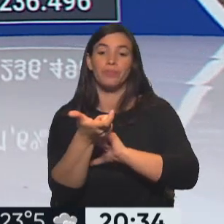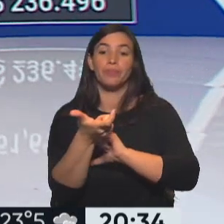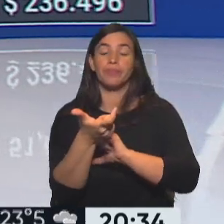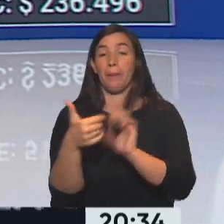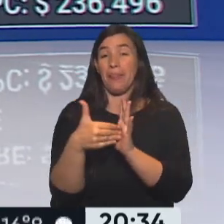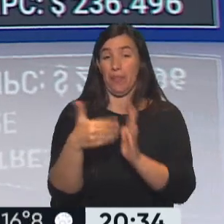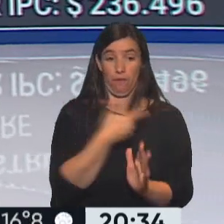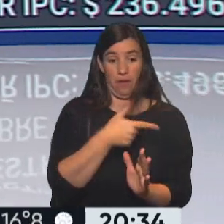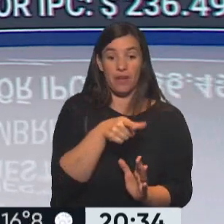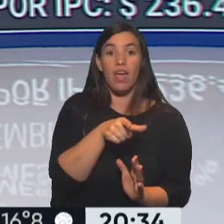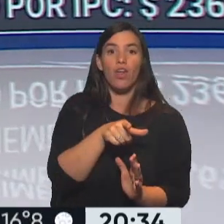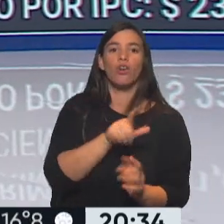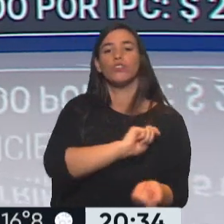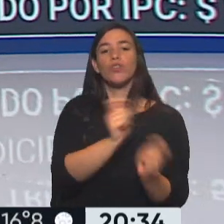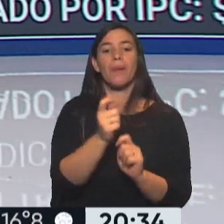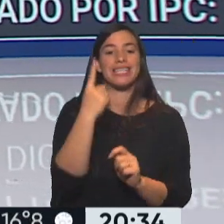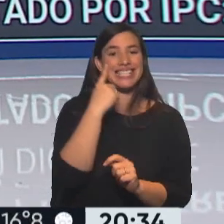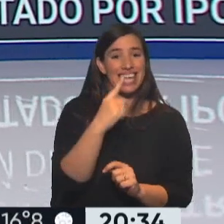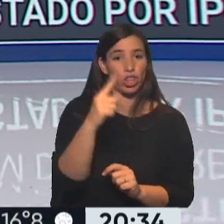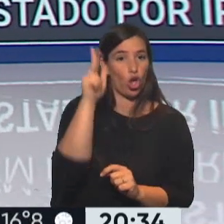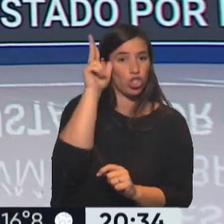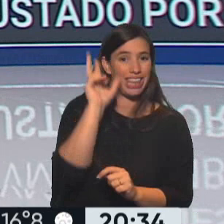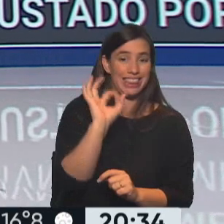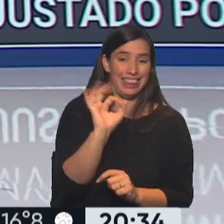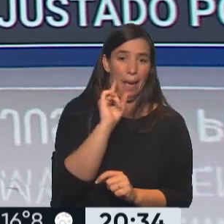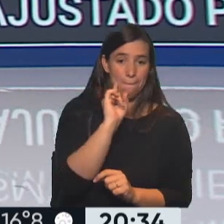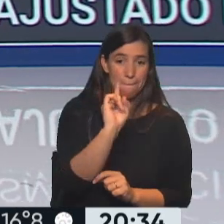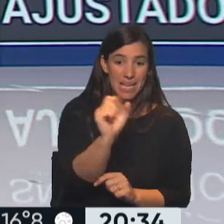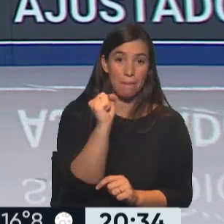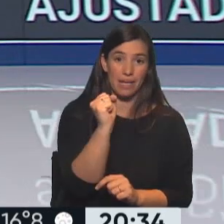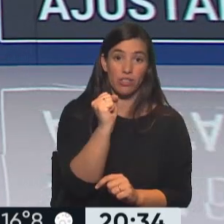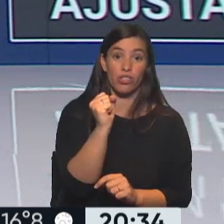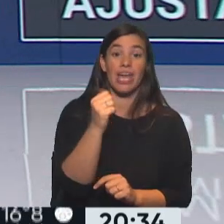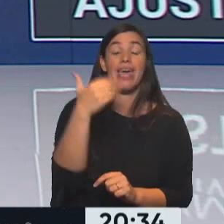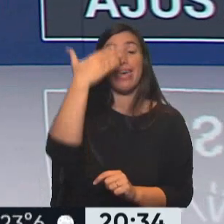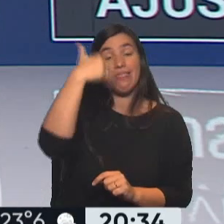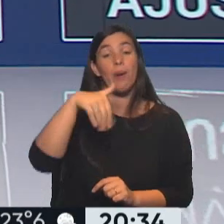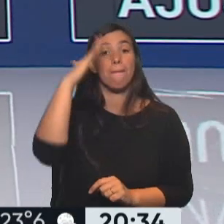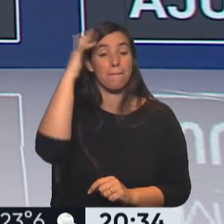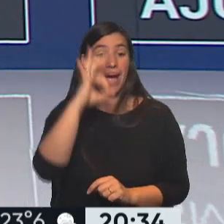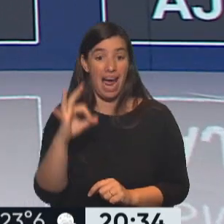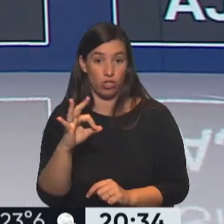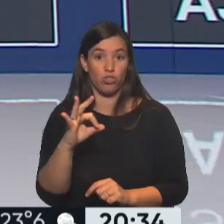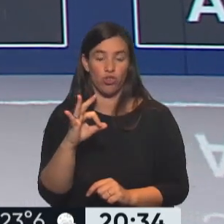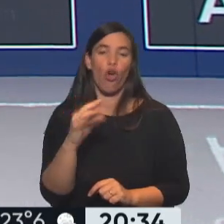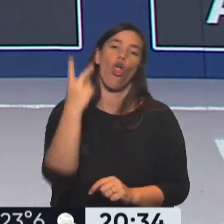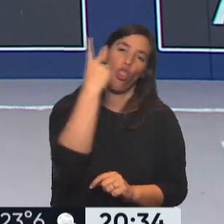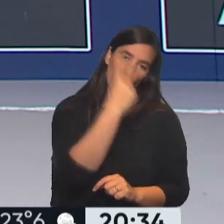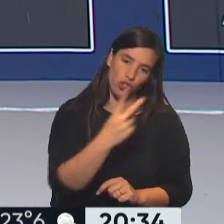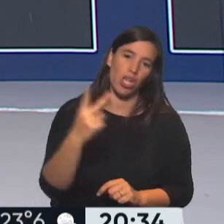a 180.000 pesos para luego aumentarlo en marzo y llegar a la cifra que tenemos hoy de